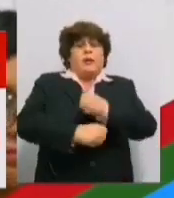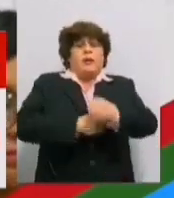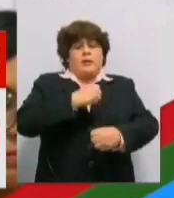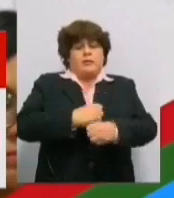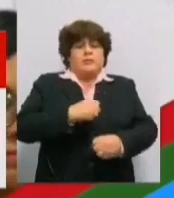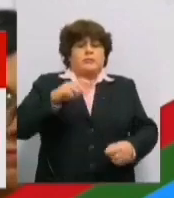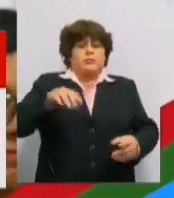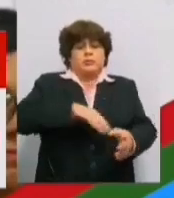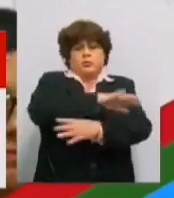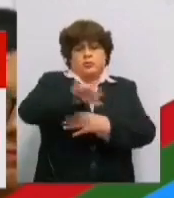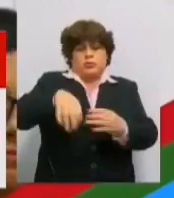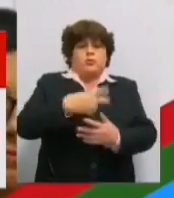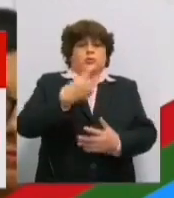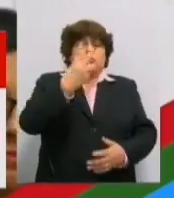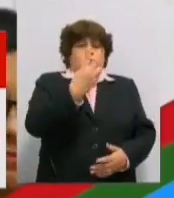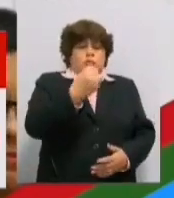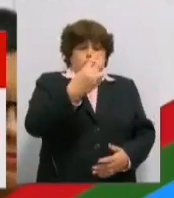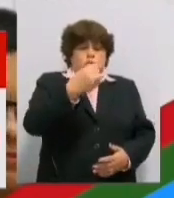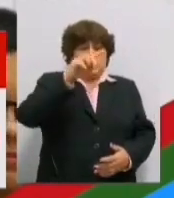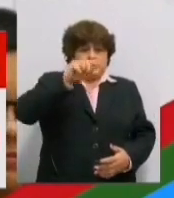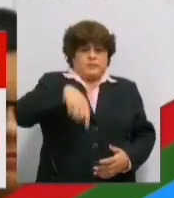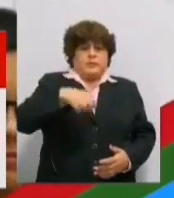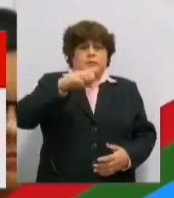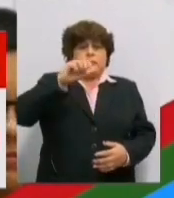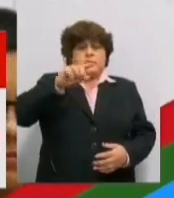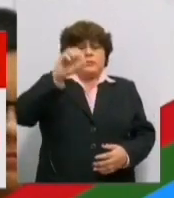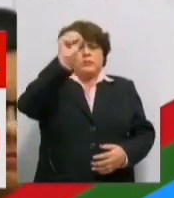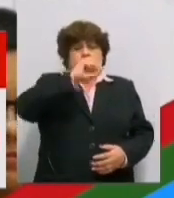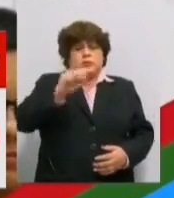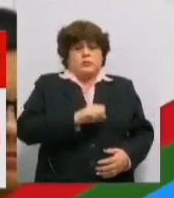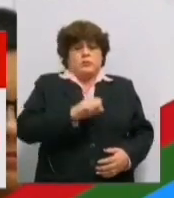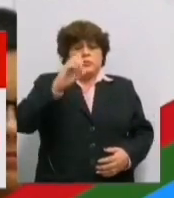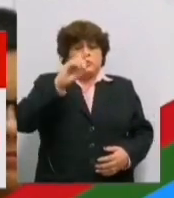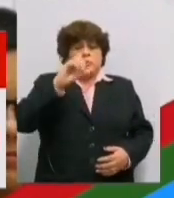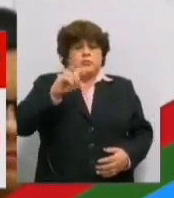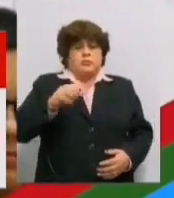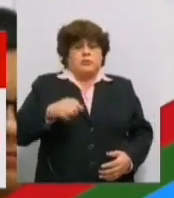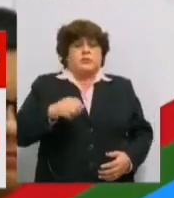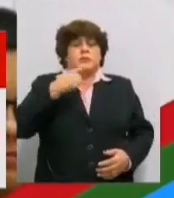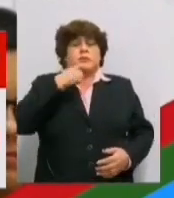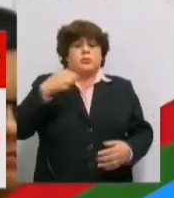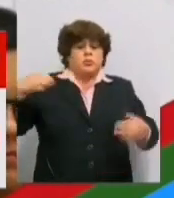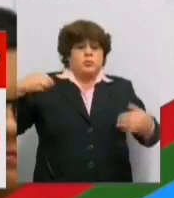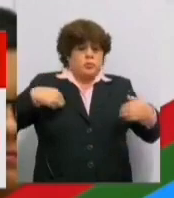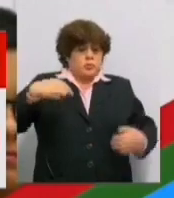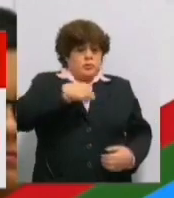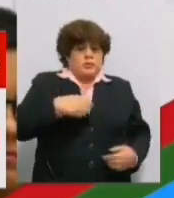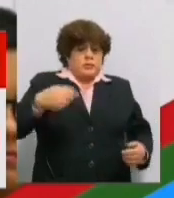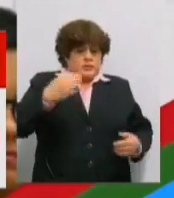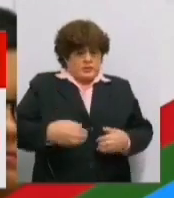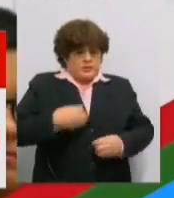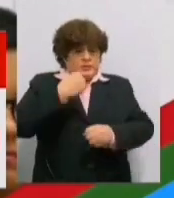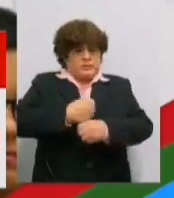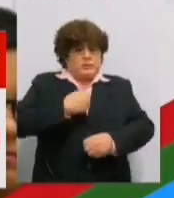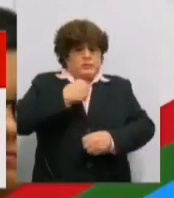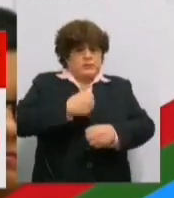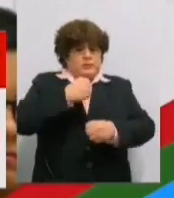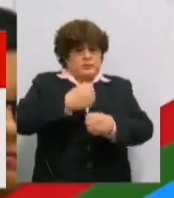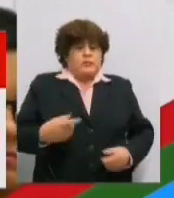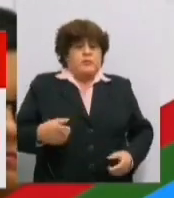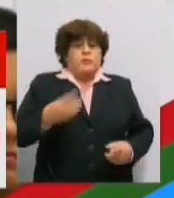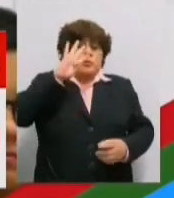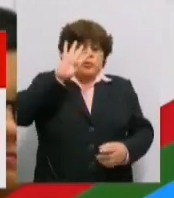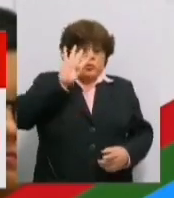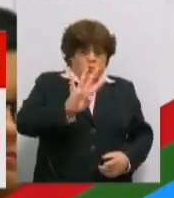invertir 12 mil millones de soles en nuestra gestión en